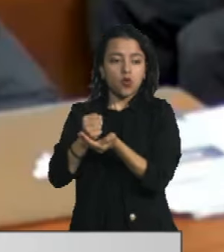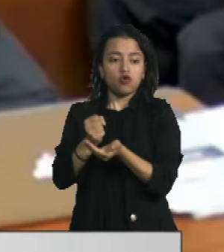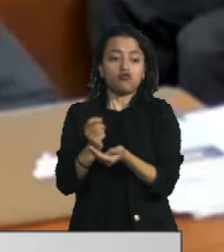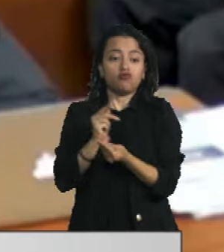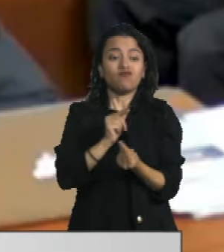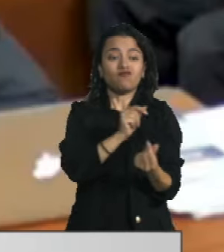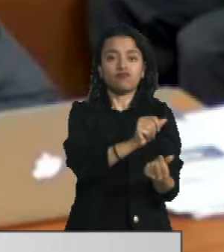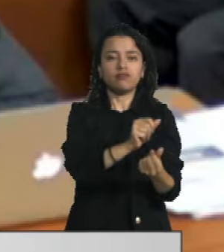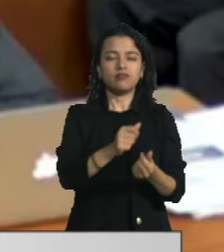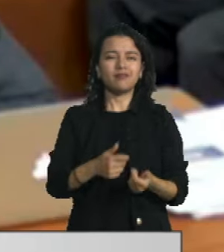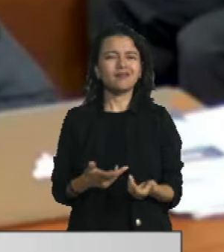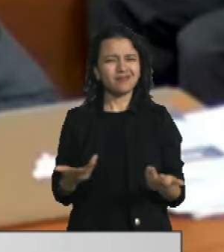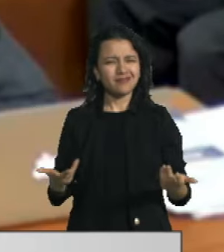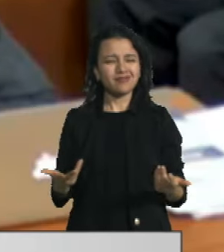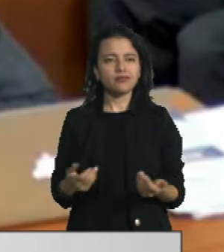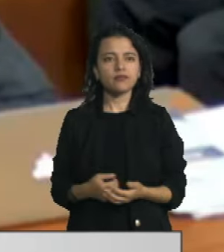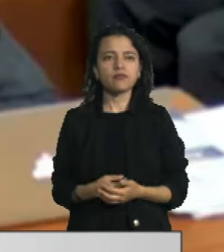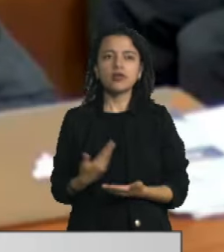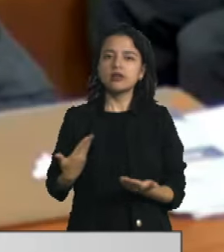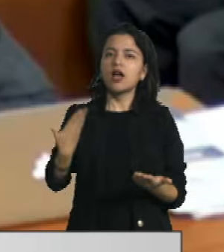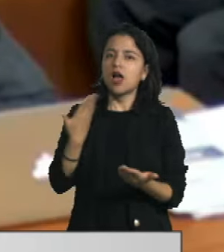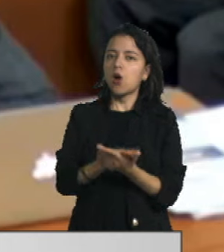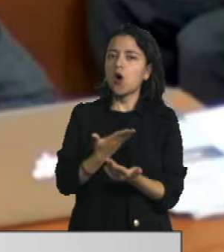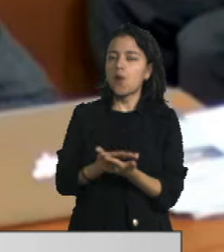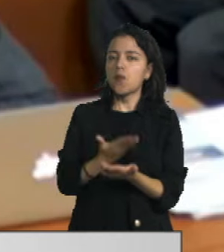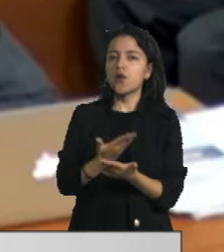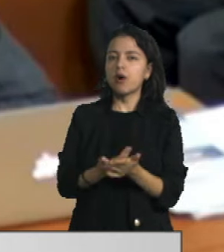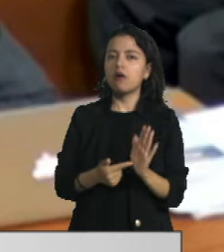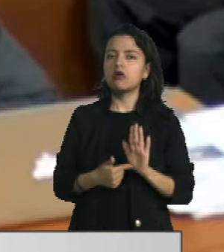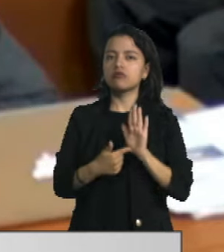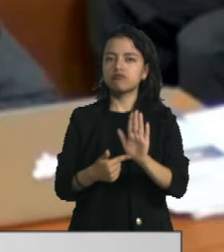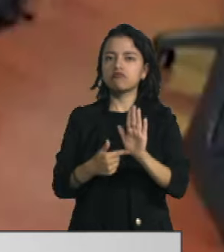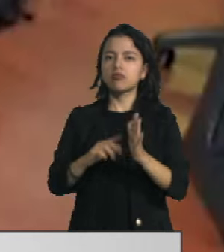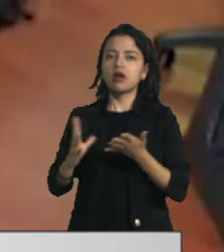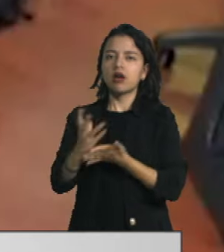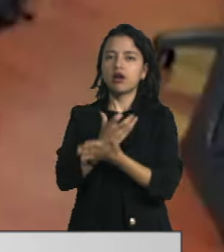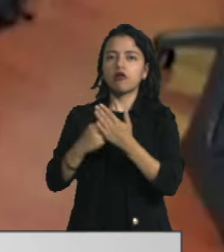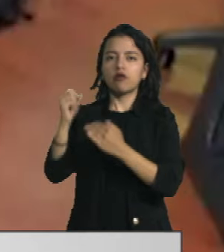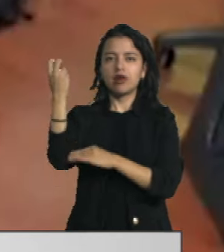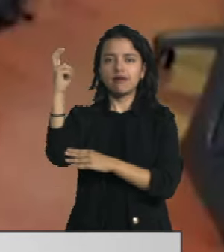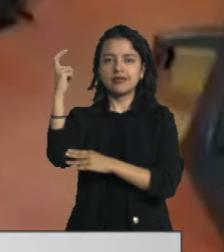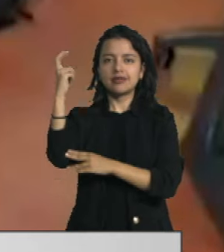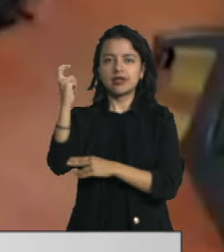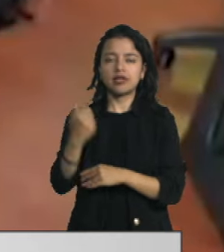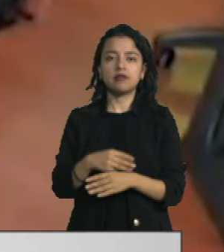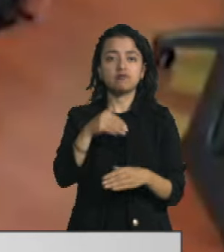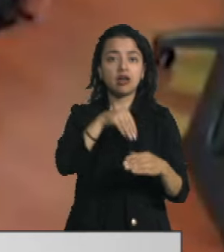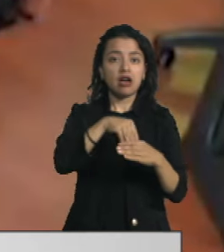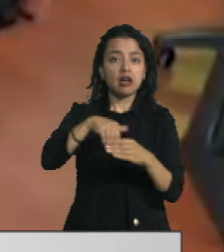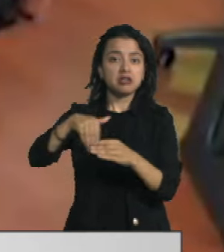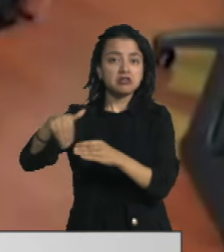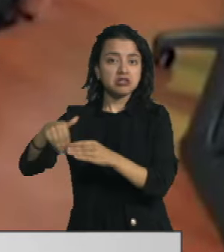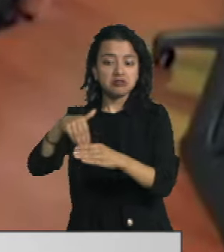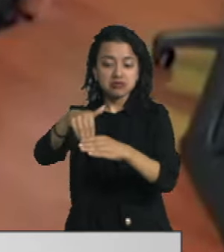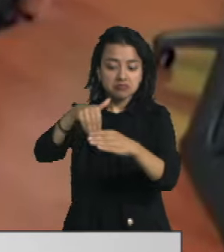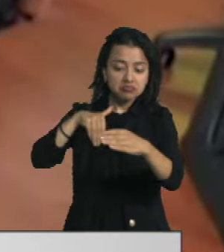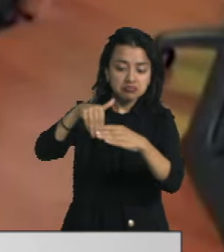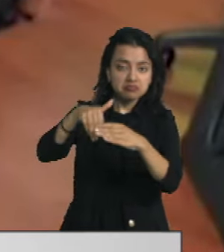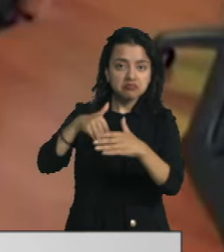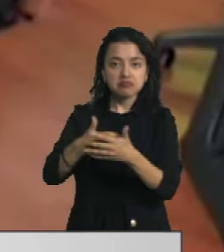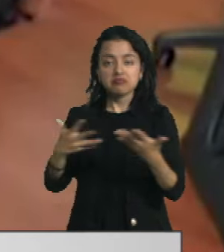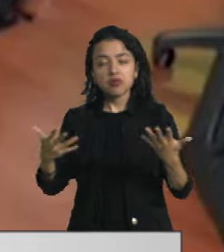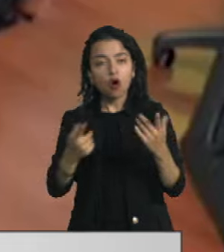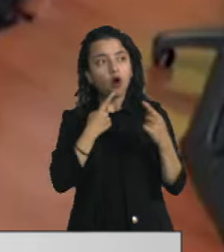contratistas. En la audiencia se presentarán pruebas contundentes recopiladas por la Fiscalía, que incluyen archivos, conversaciones y documentos que